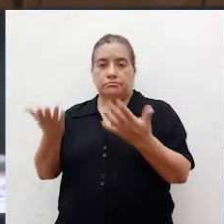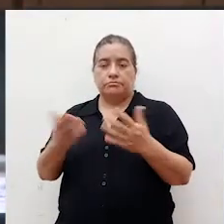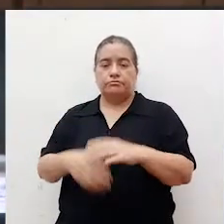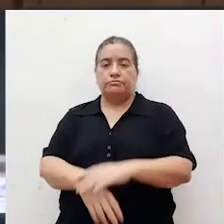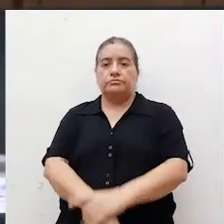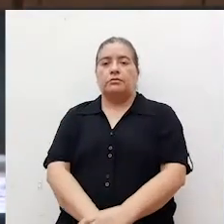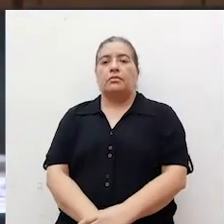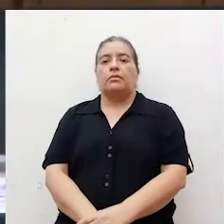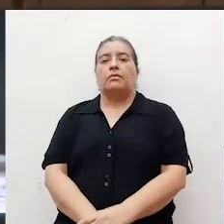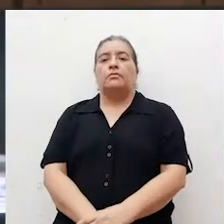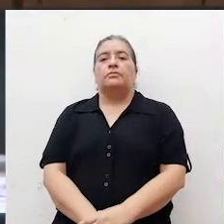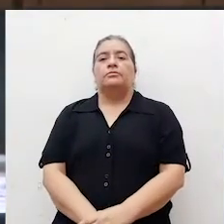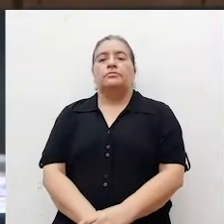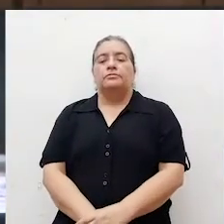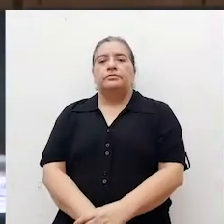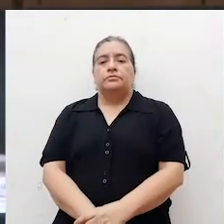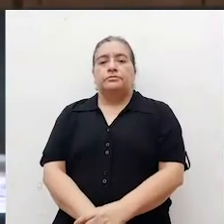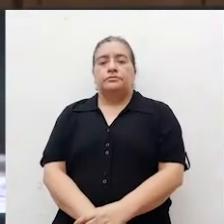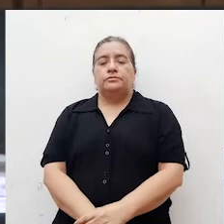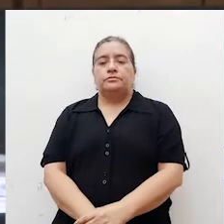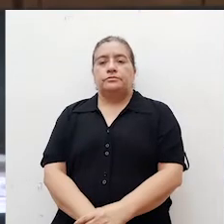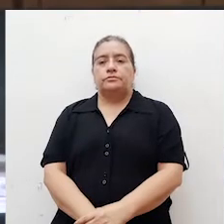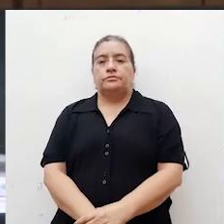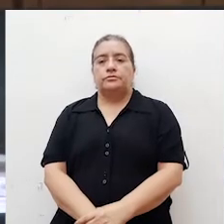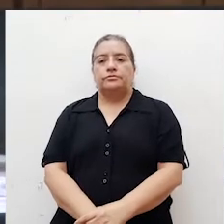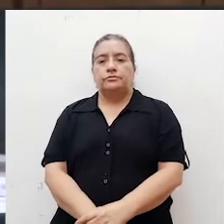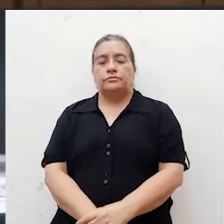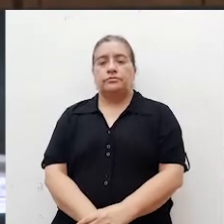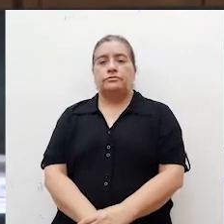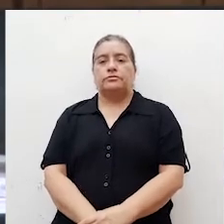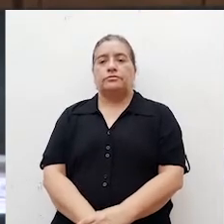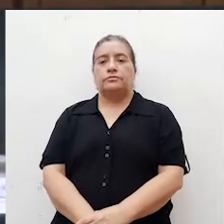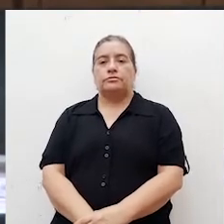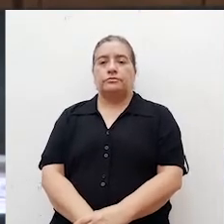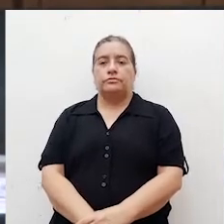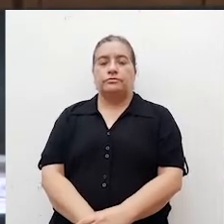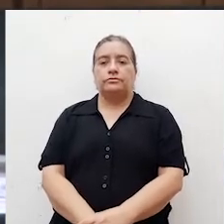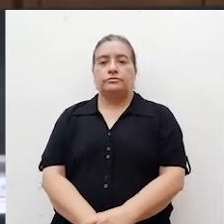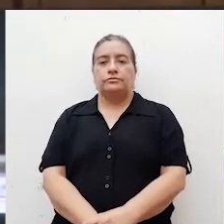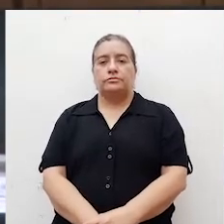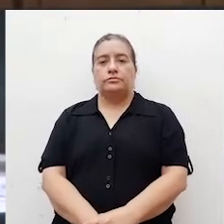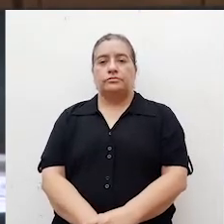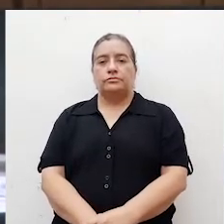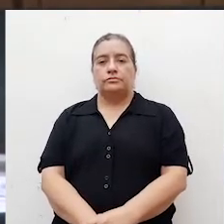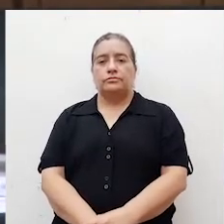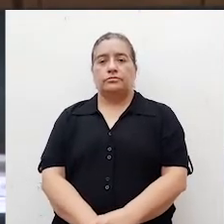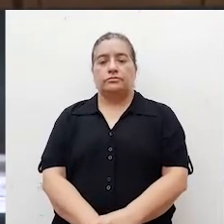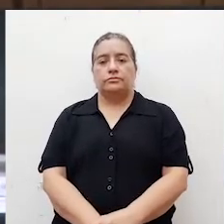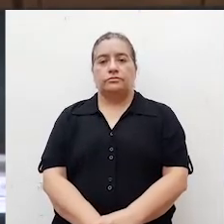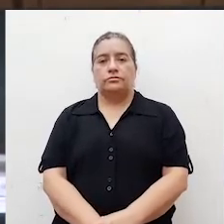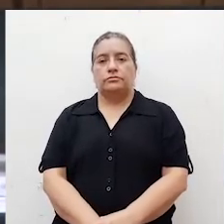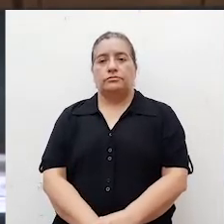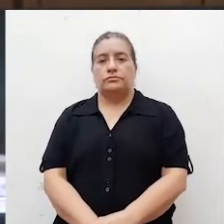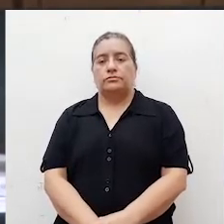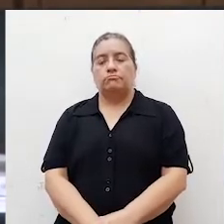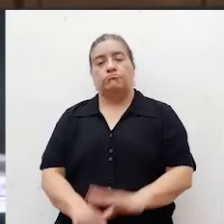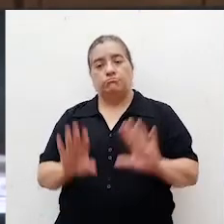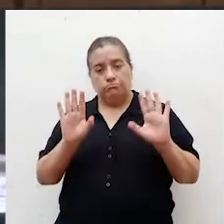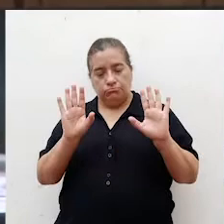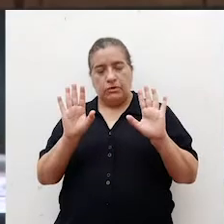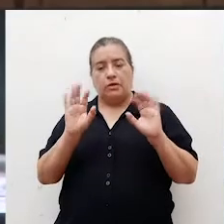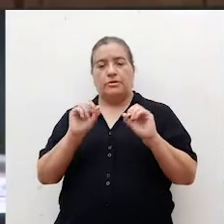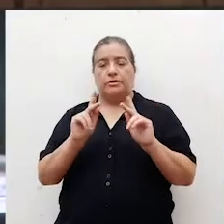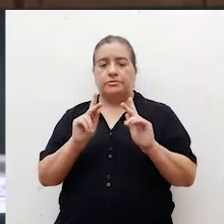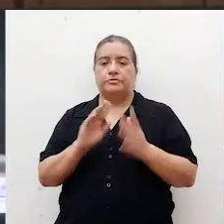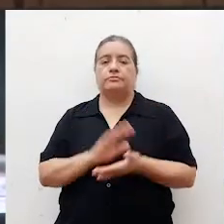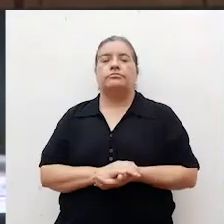difícil proceso que es la vacunación y además articular todos los esfuerzos. Un hecho positivo es que este